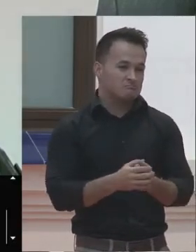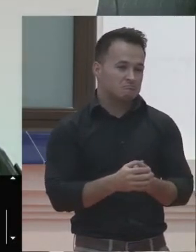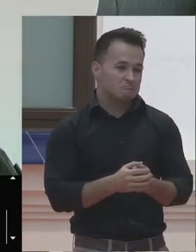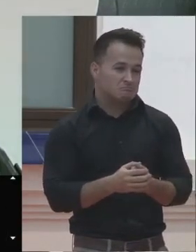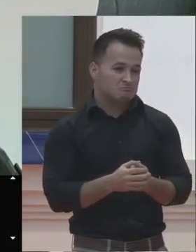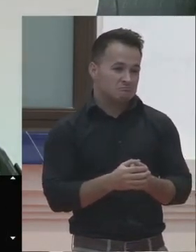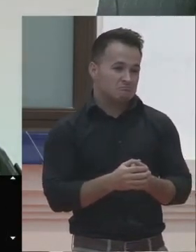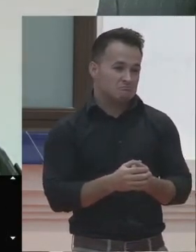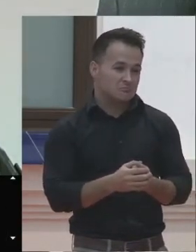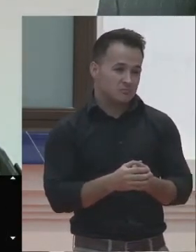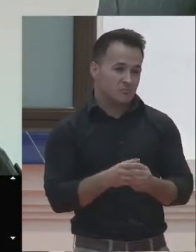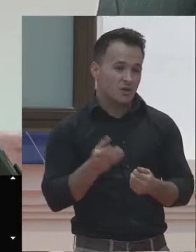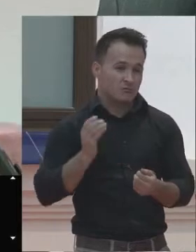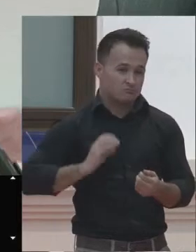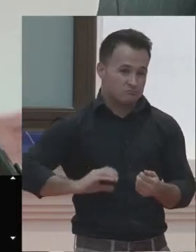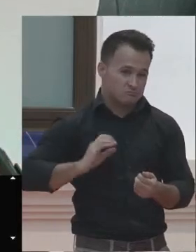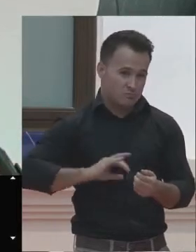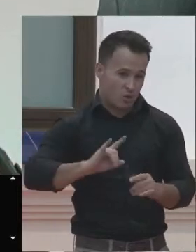ingresos extraordinarios?